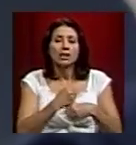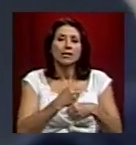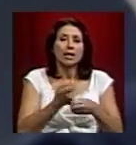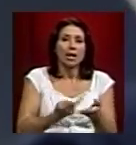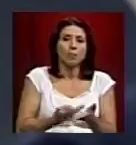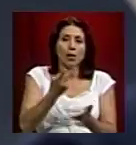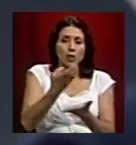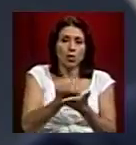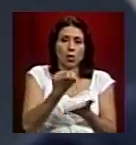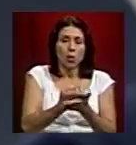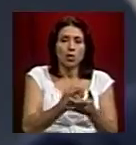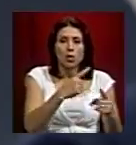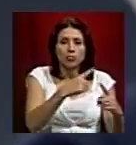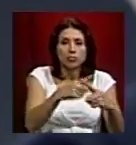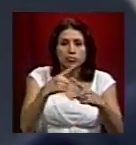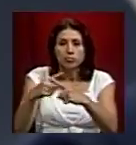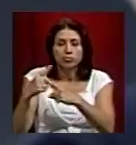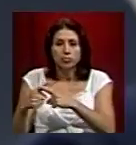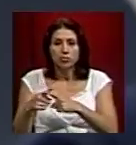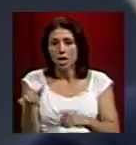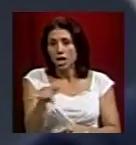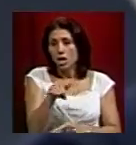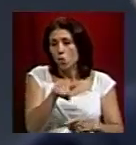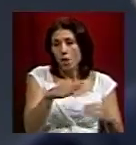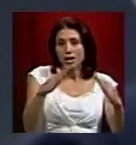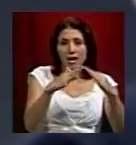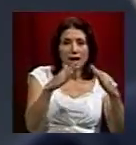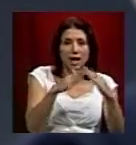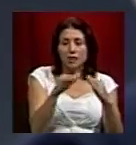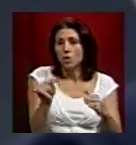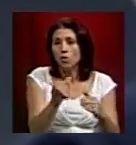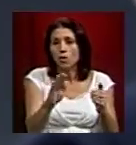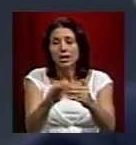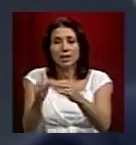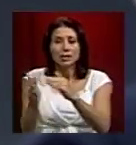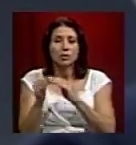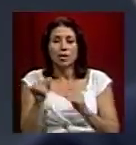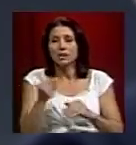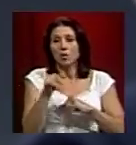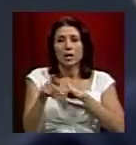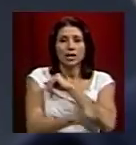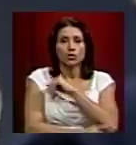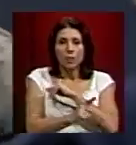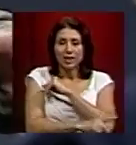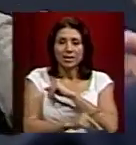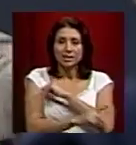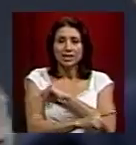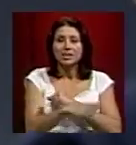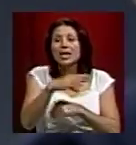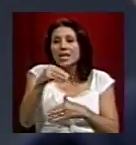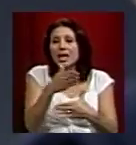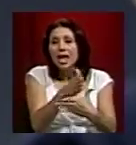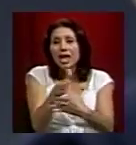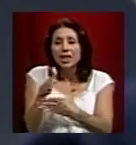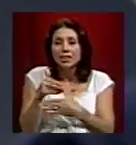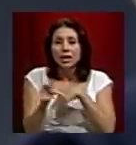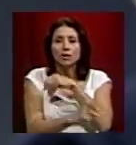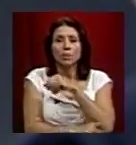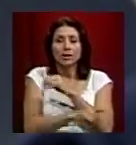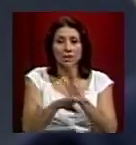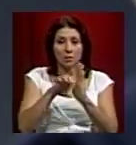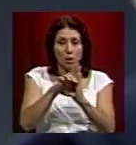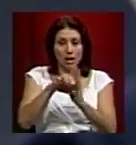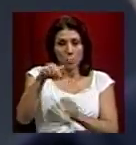de ese ejercicio, igual que en la casa o igual que en las ciudades, igual que en los países y entre los países, ¿verdad? Por